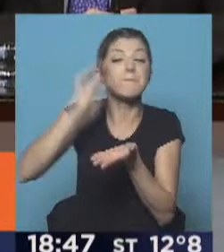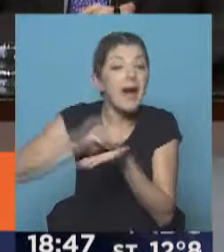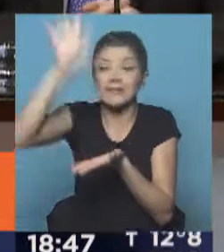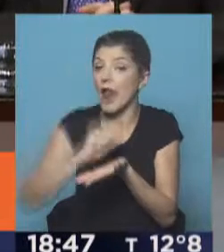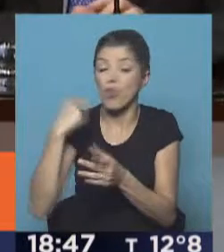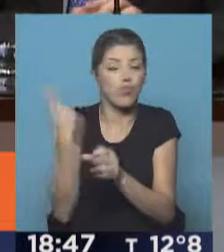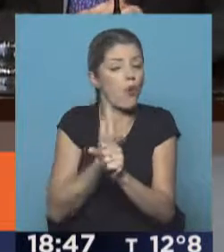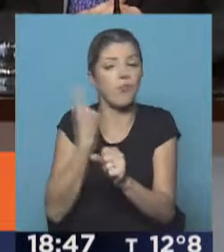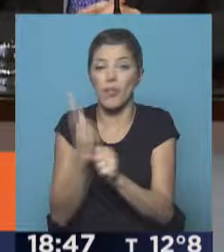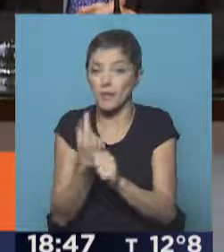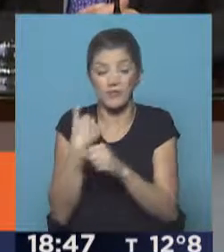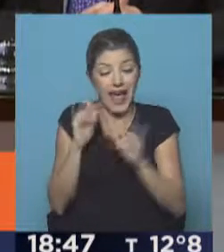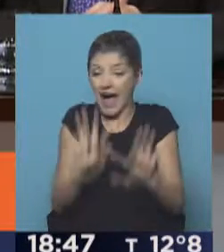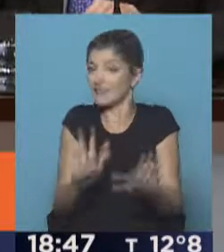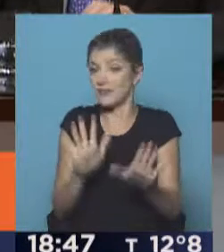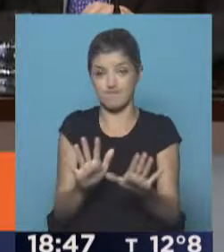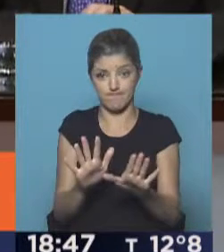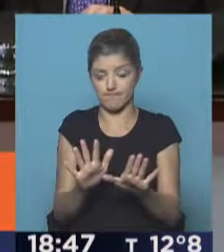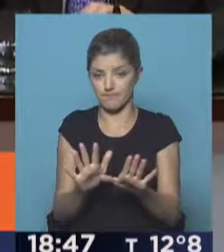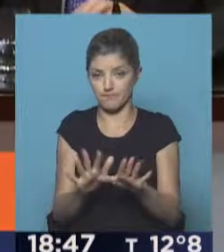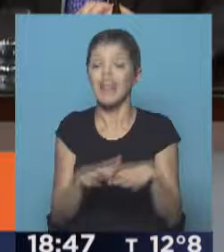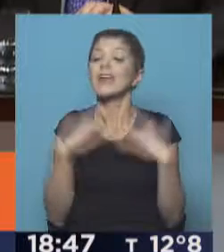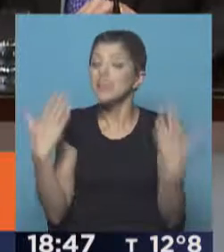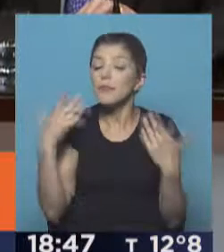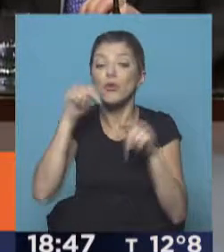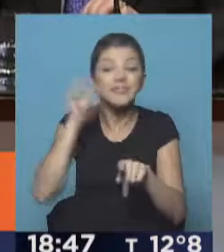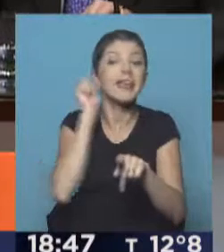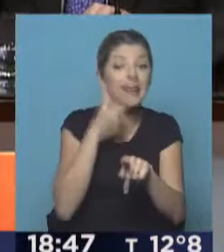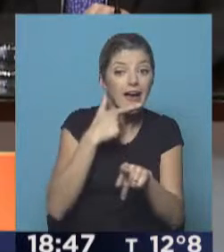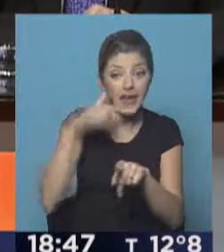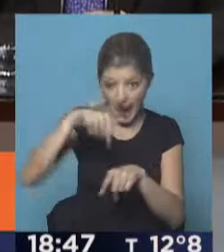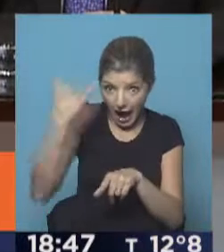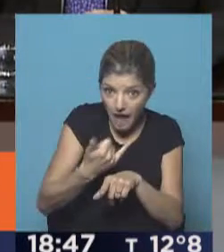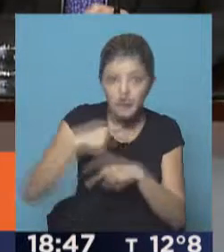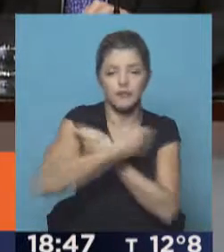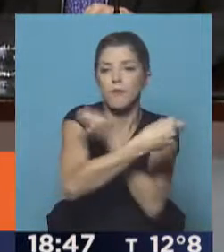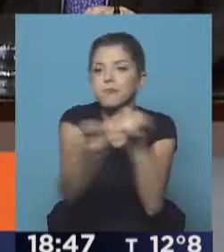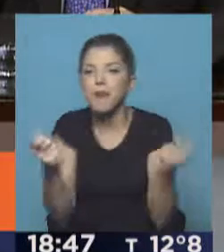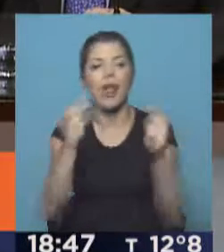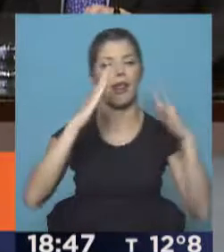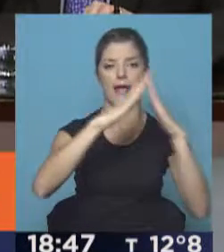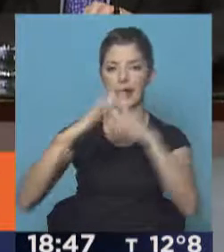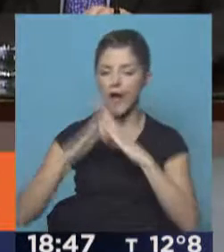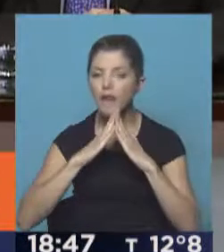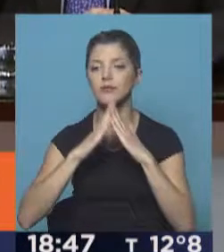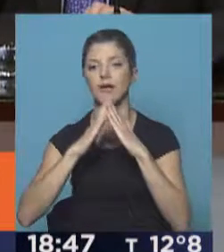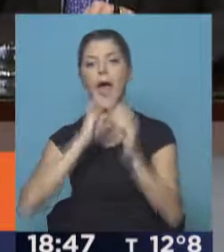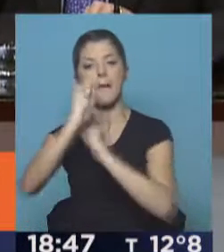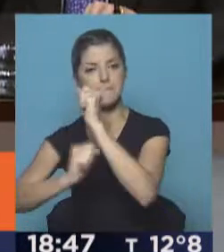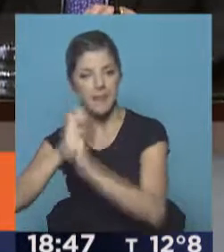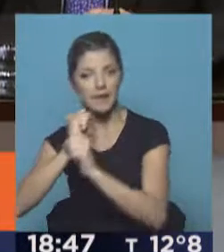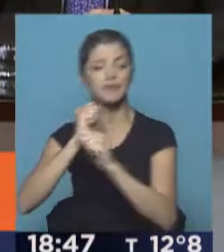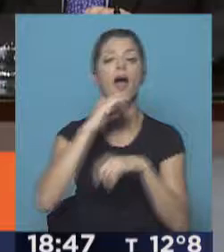que tenemos es lo que hay. Y esto lo tenemos que distribuir entre los domicilios, entre las empresas